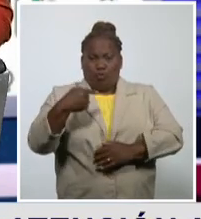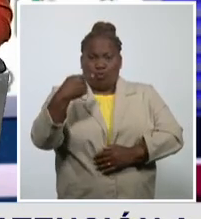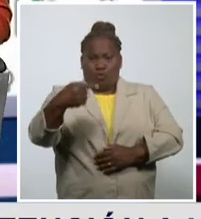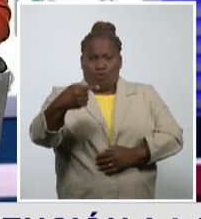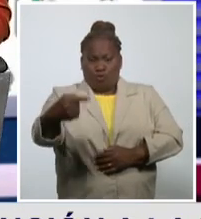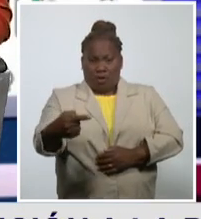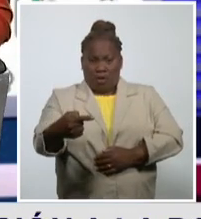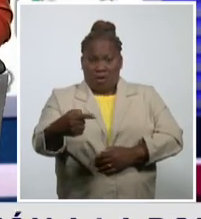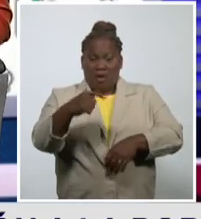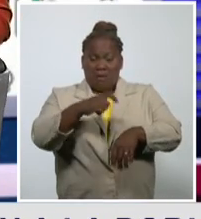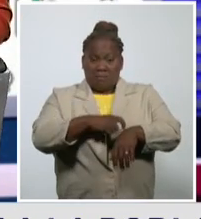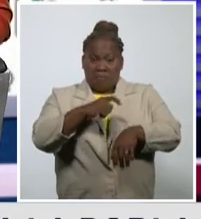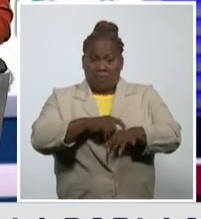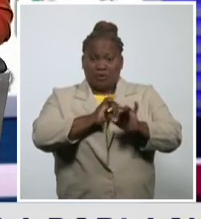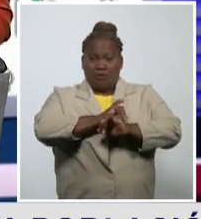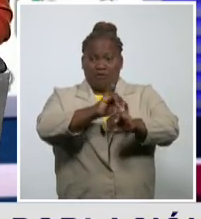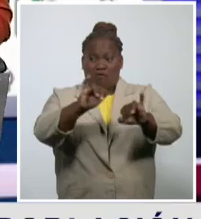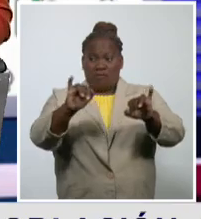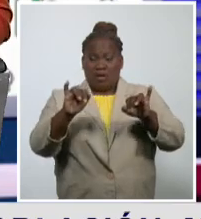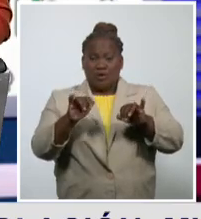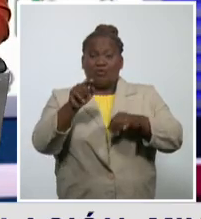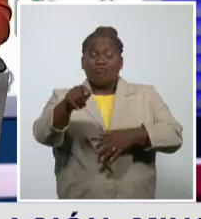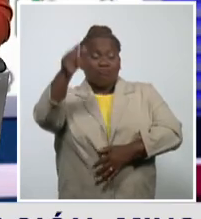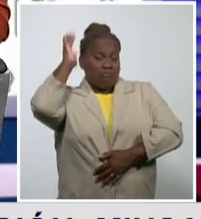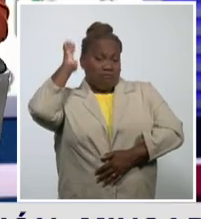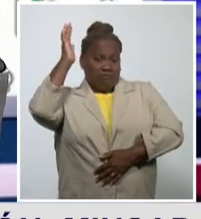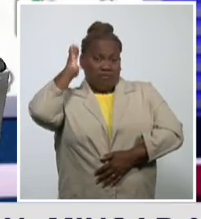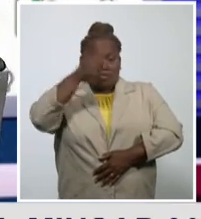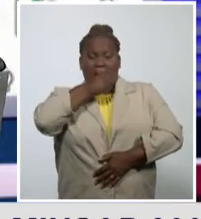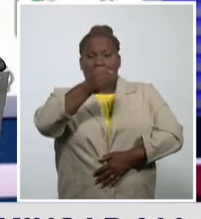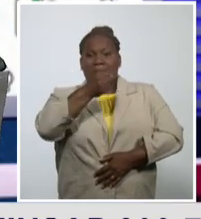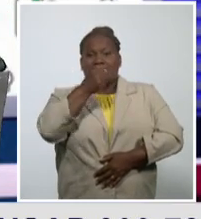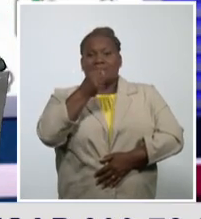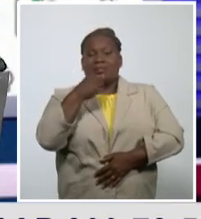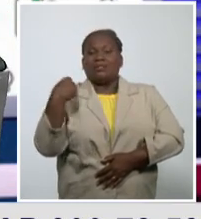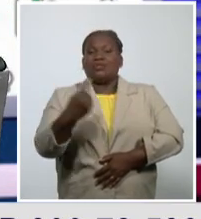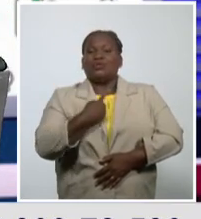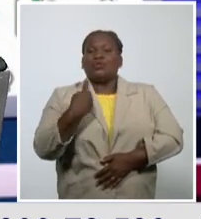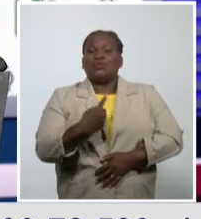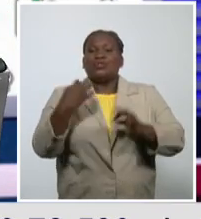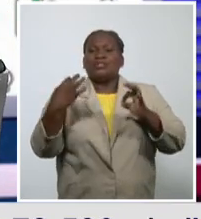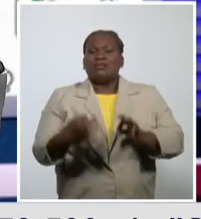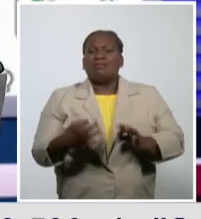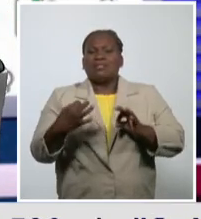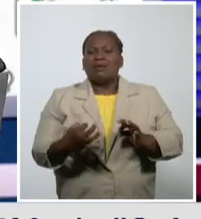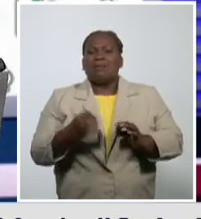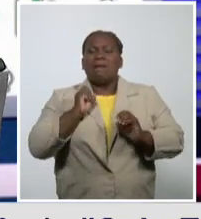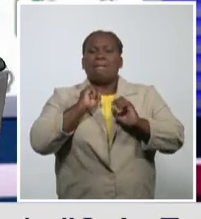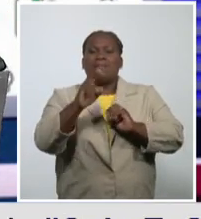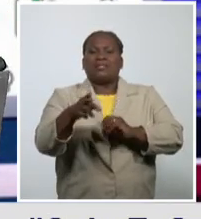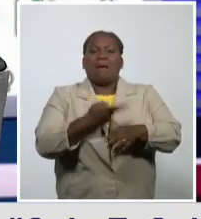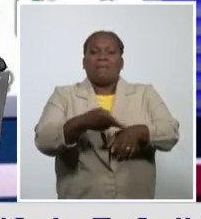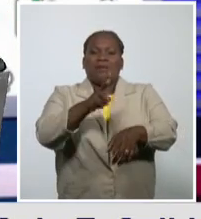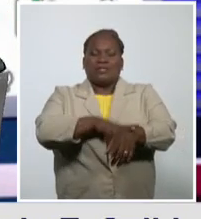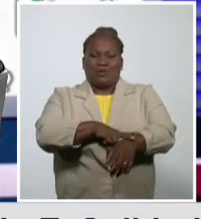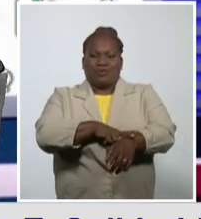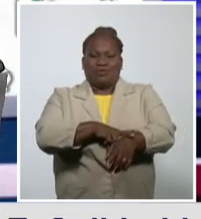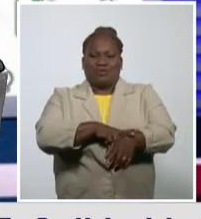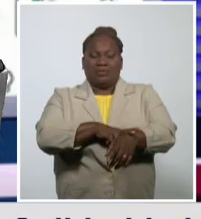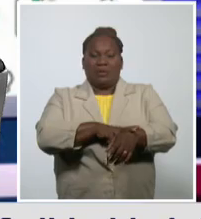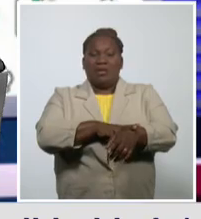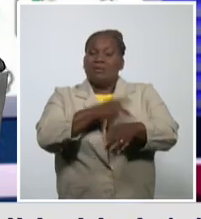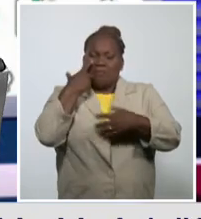parte habitual de la conferencia de prensa. Nosotros siempre trasladamos el mensaje de prevención porque nos parece que es